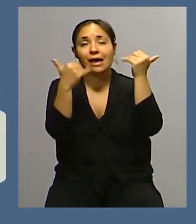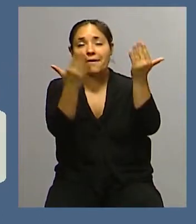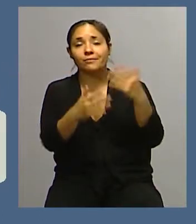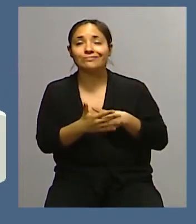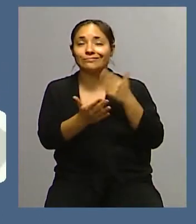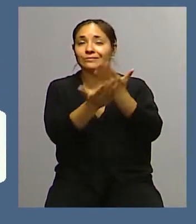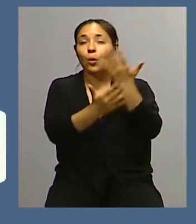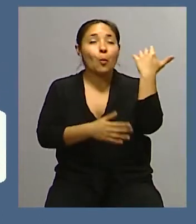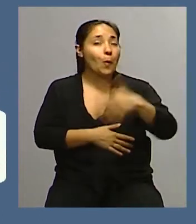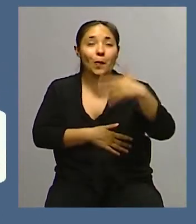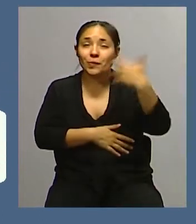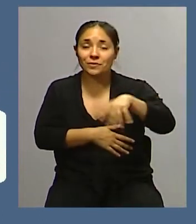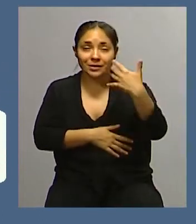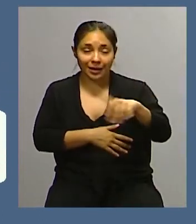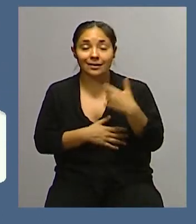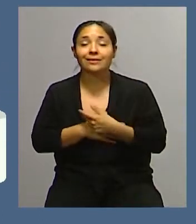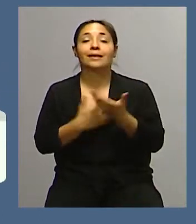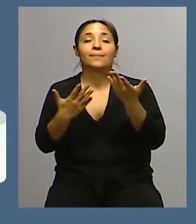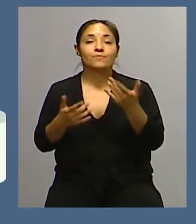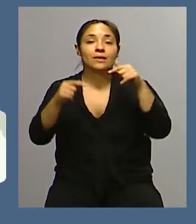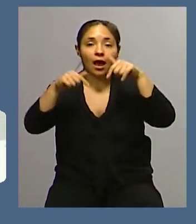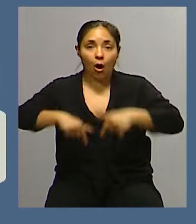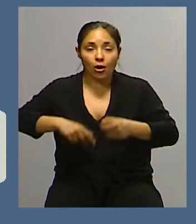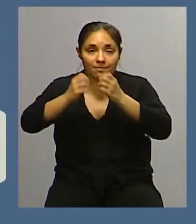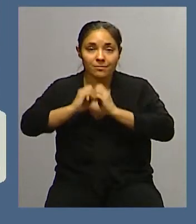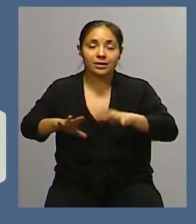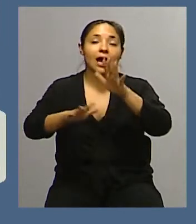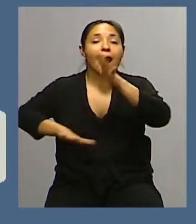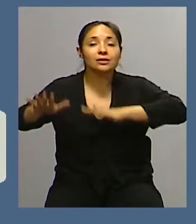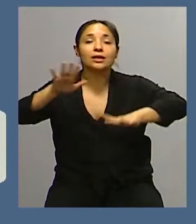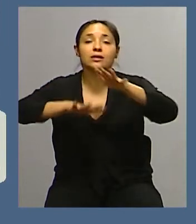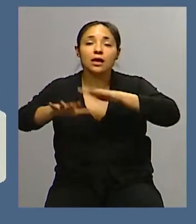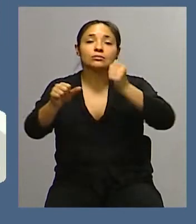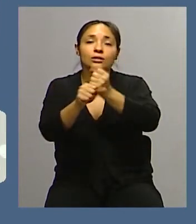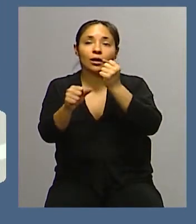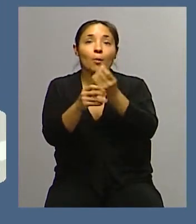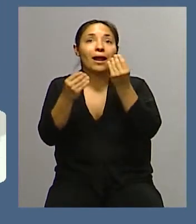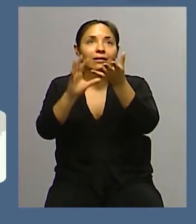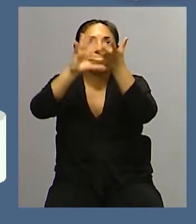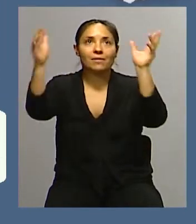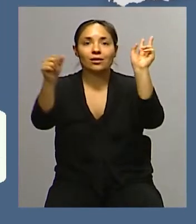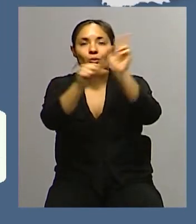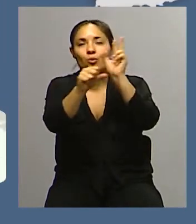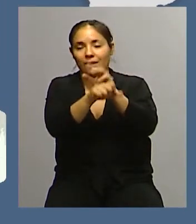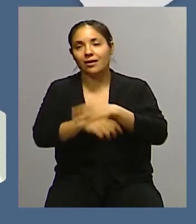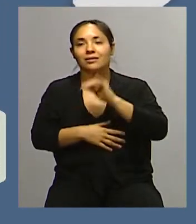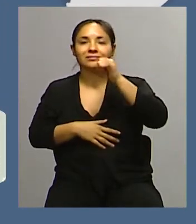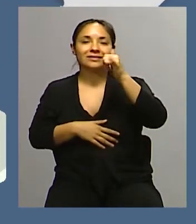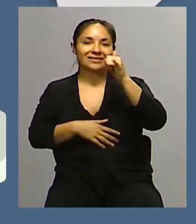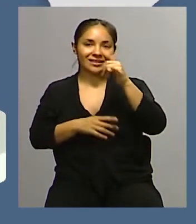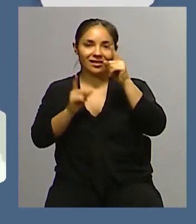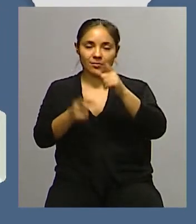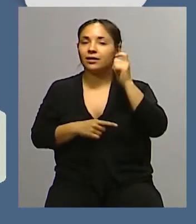esto de empezar a tomar riendas en el asunto para trabajar en pos del cuidado del ambiente, ¿no? Exactamente. También